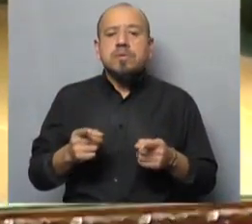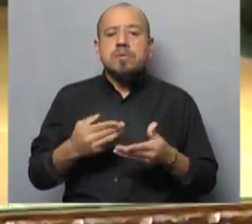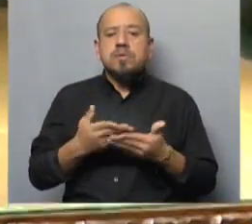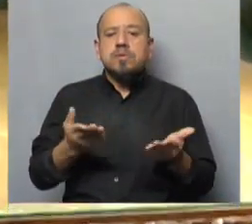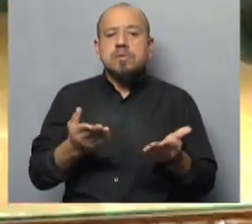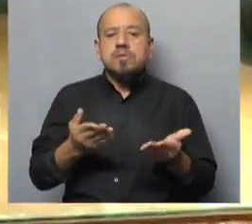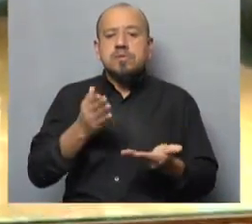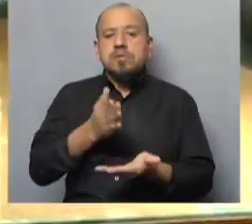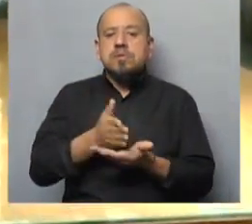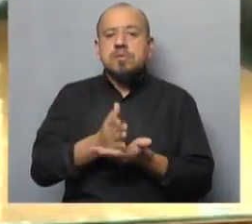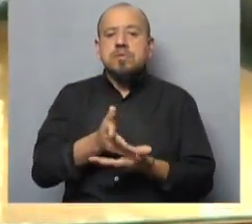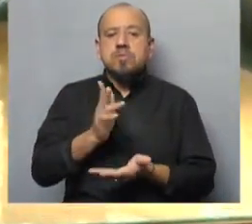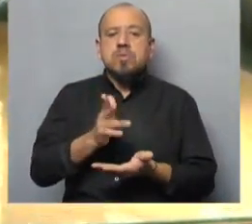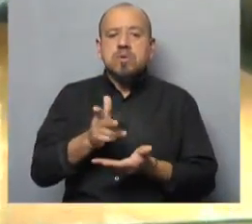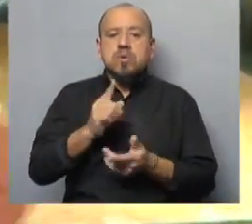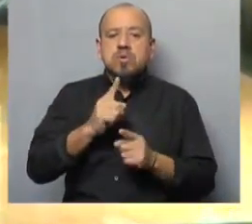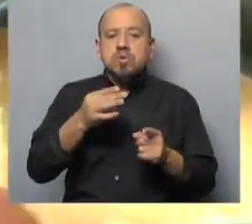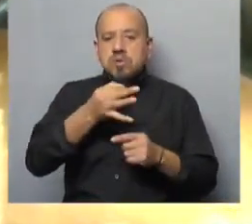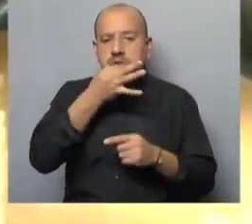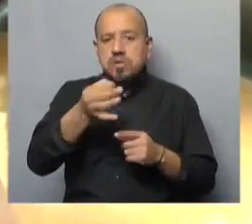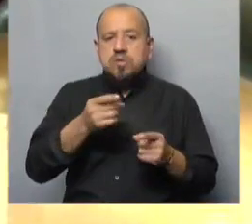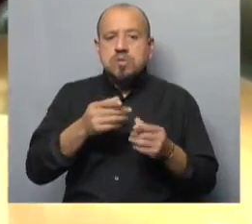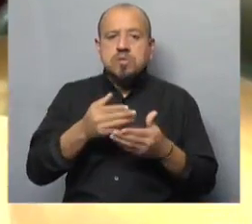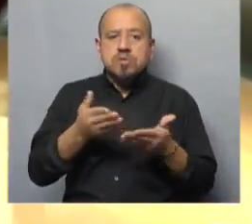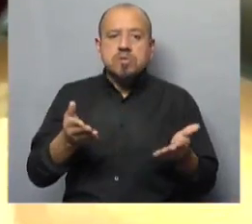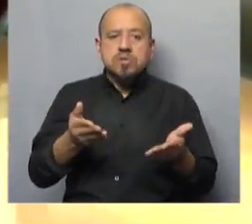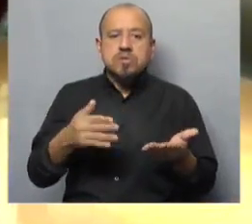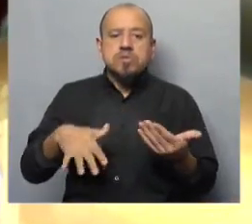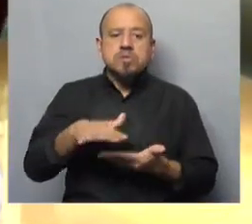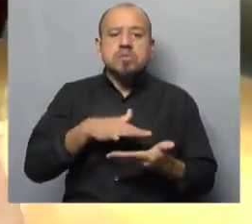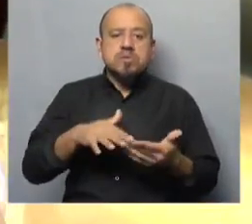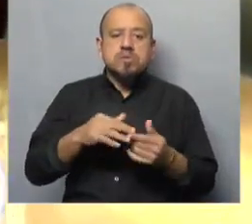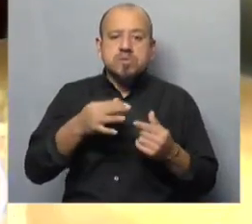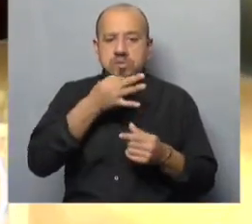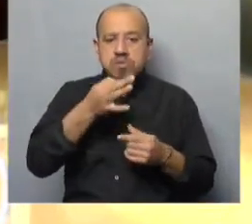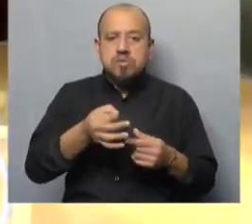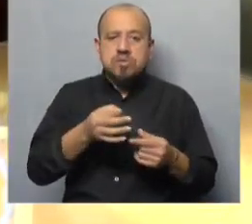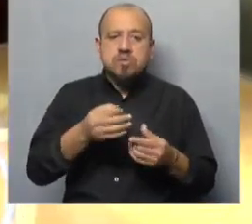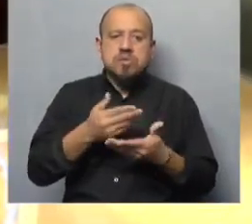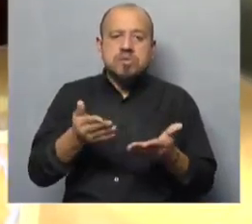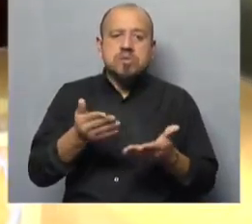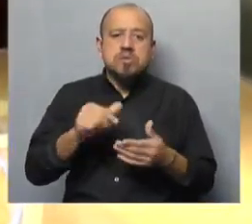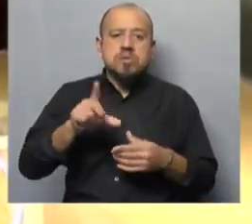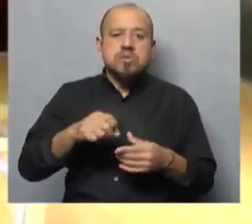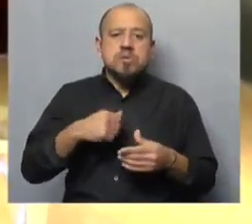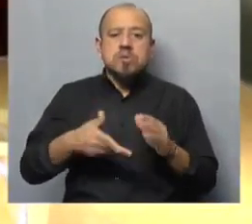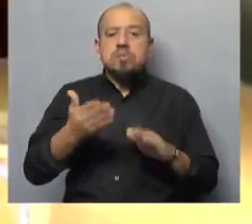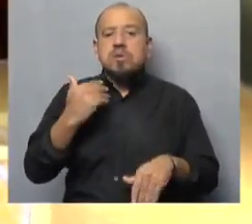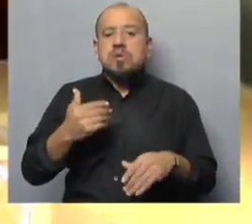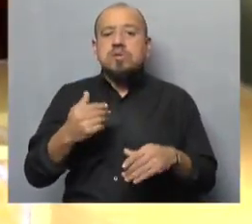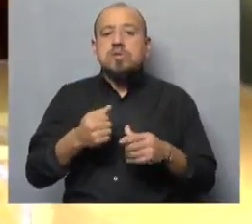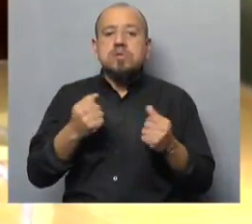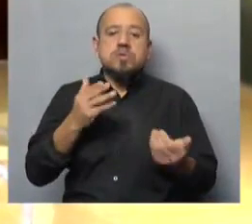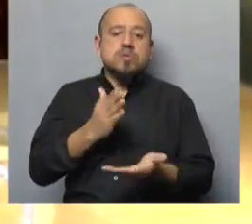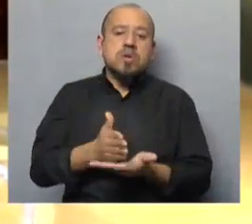hablamos de derechos humanos no lo hablamos en un sentido específico de un área sino en su sentido obviamente más amplio los